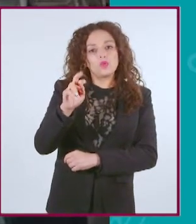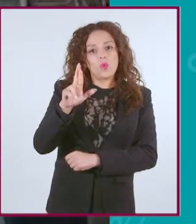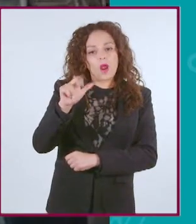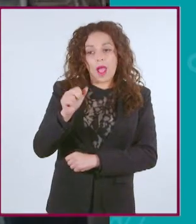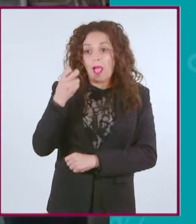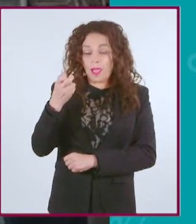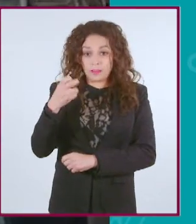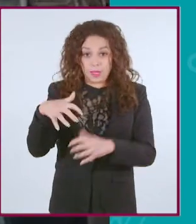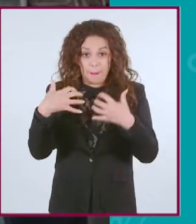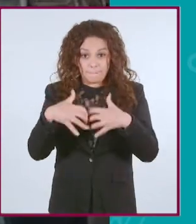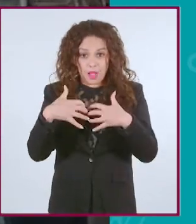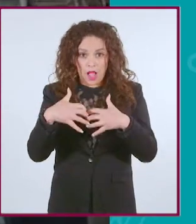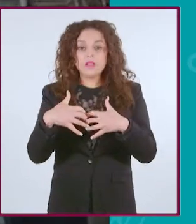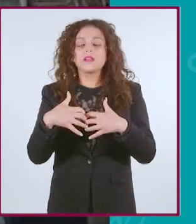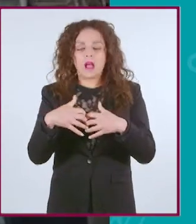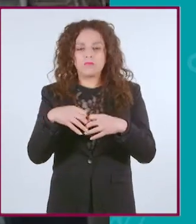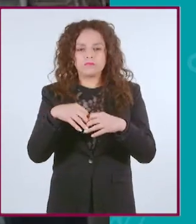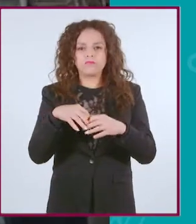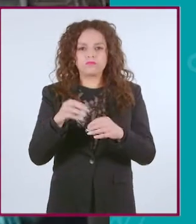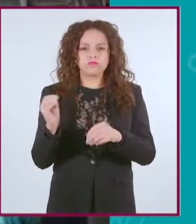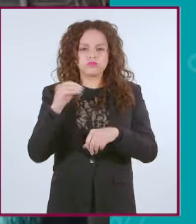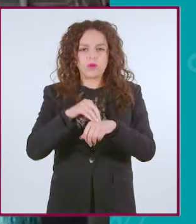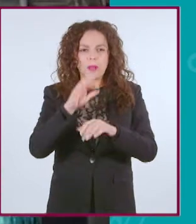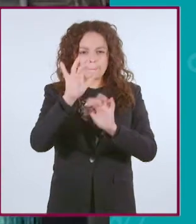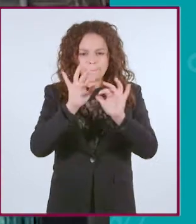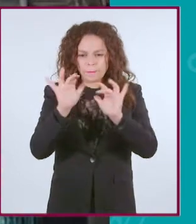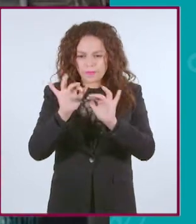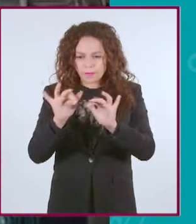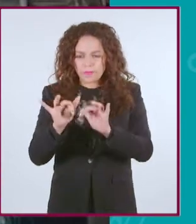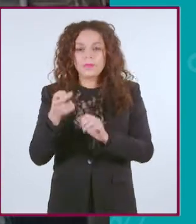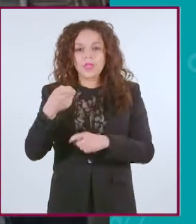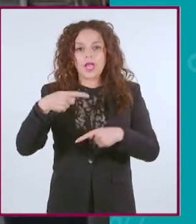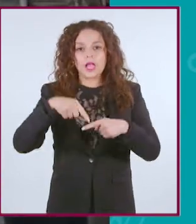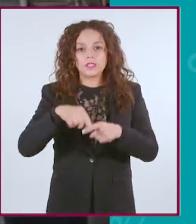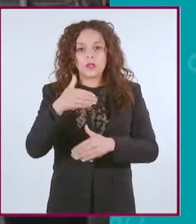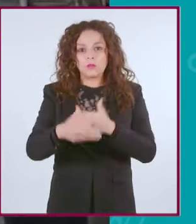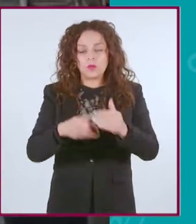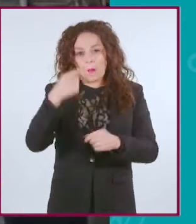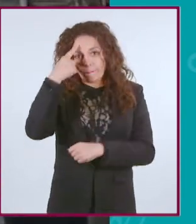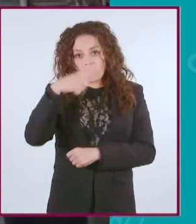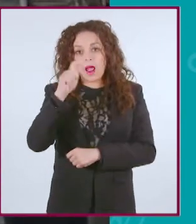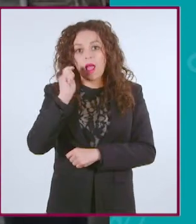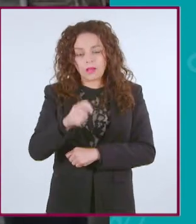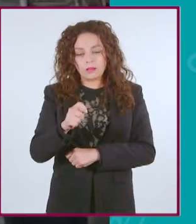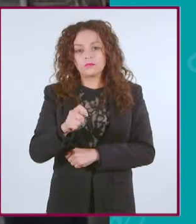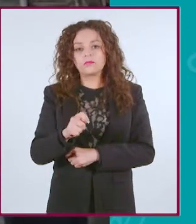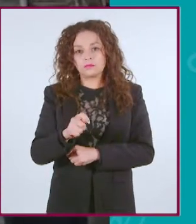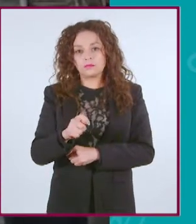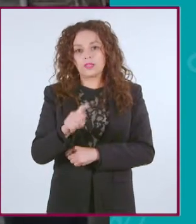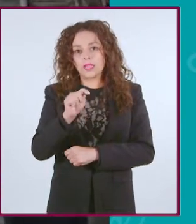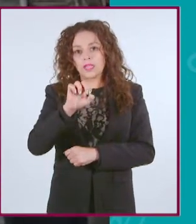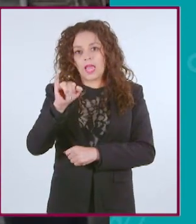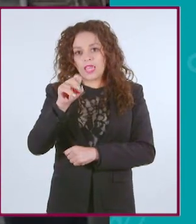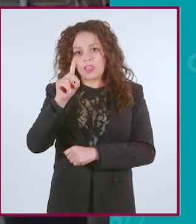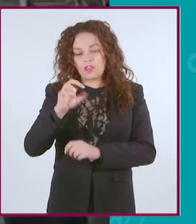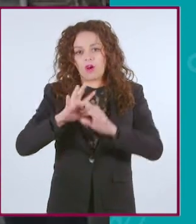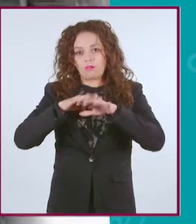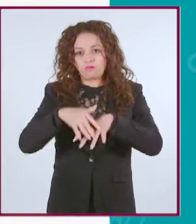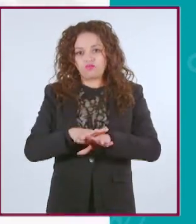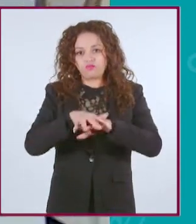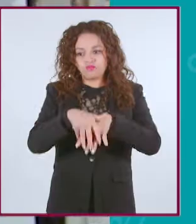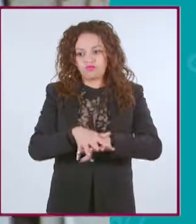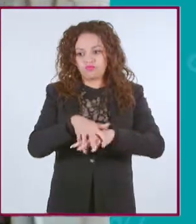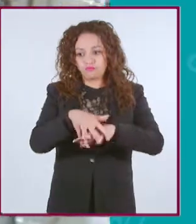máquinas y se inicia el proceso de tejido. Tenemos